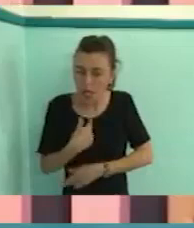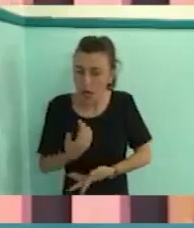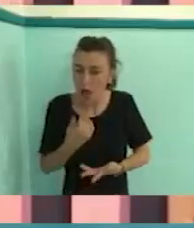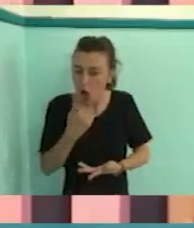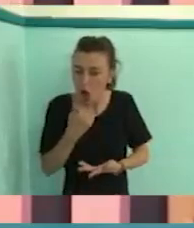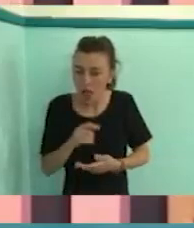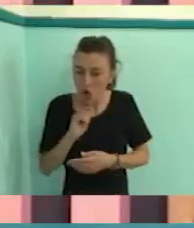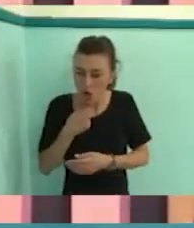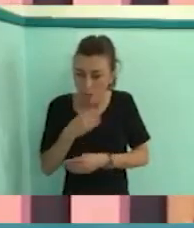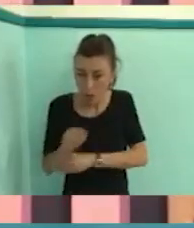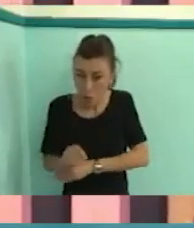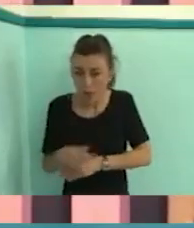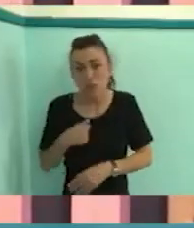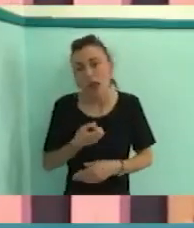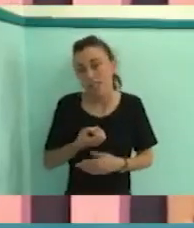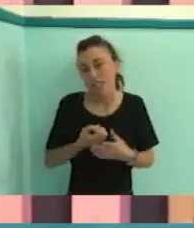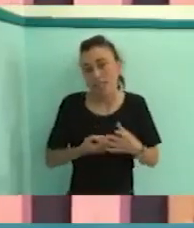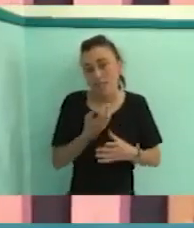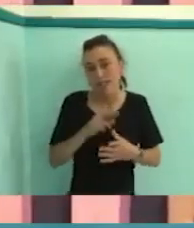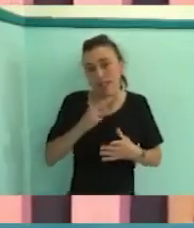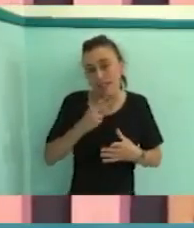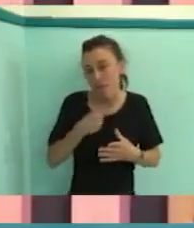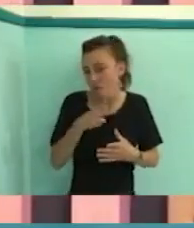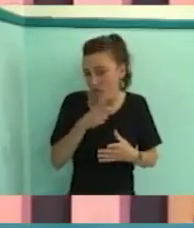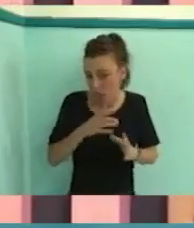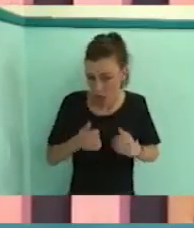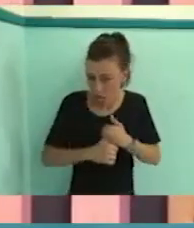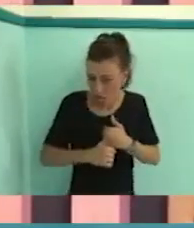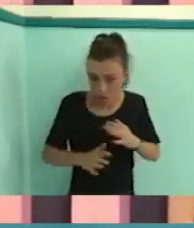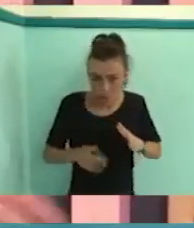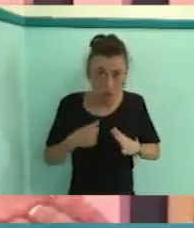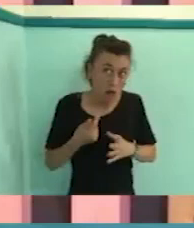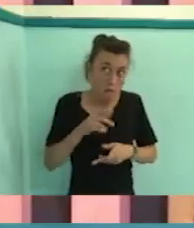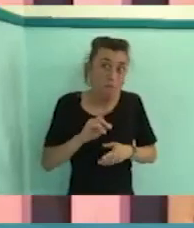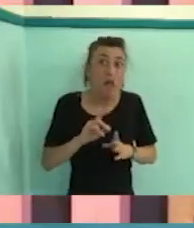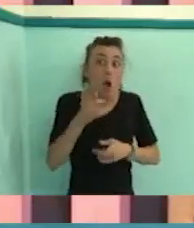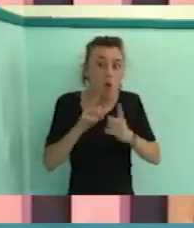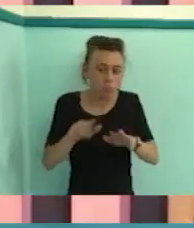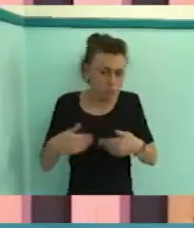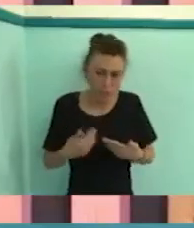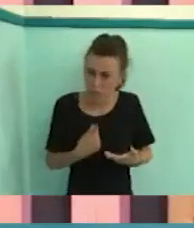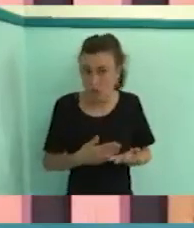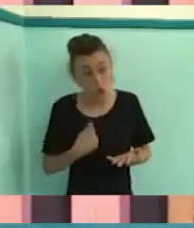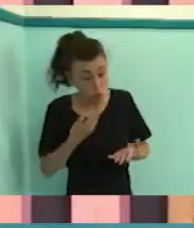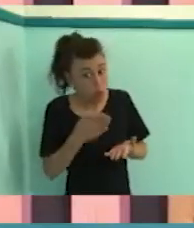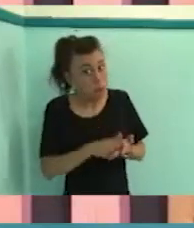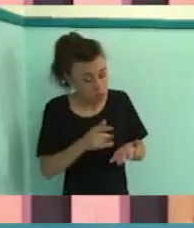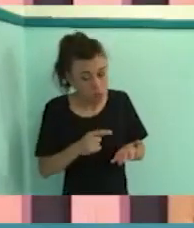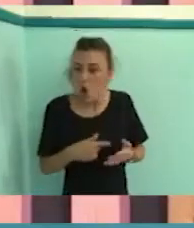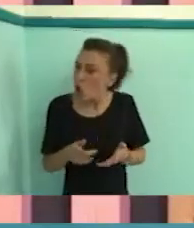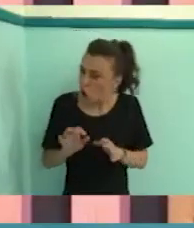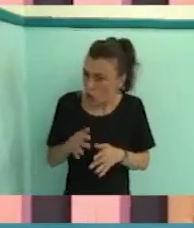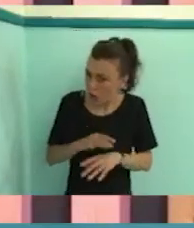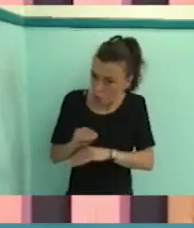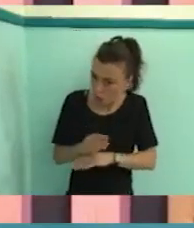plantas se me dan fatal pero fatales os lo juro la gente te he regalado esta planta la voy a matar No me la regales que no De verdad que no necesita quee cuidados tú